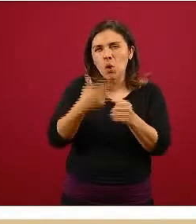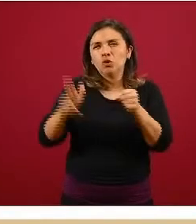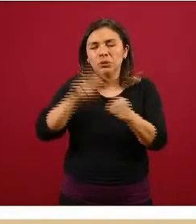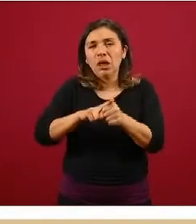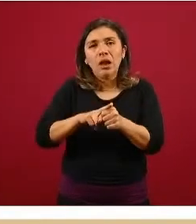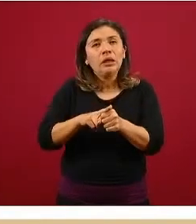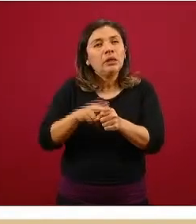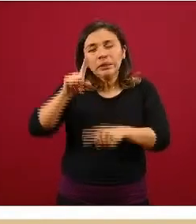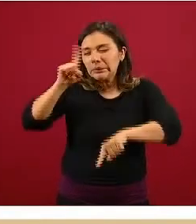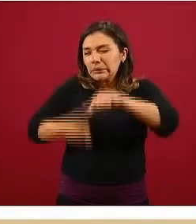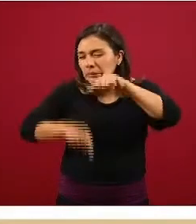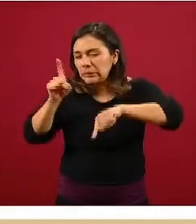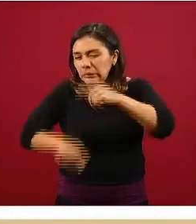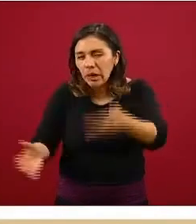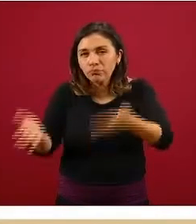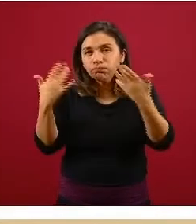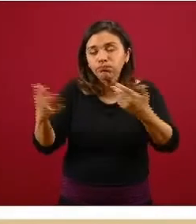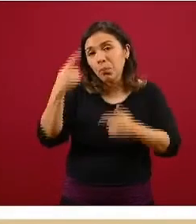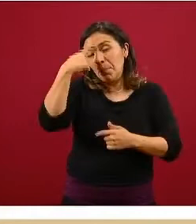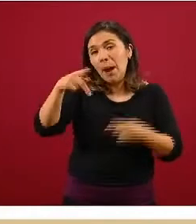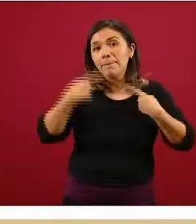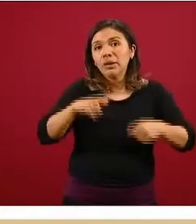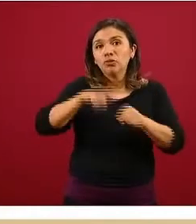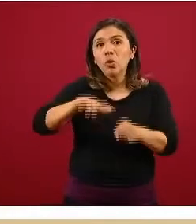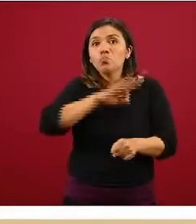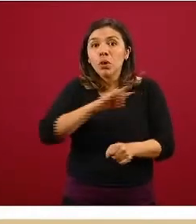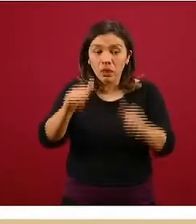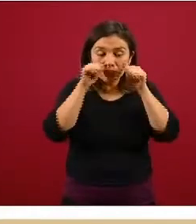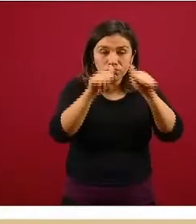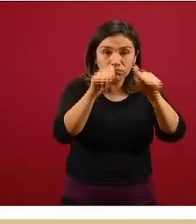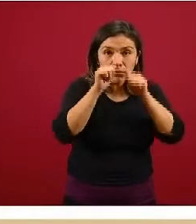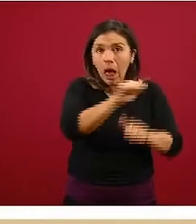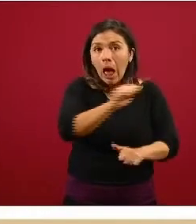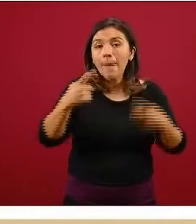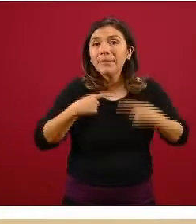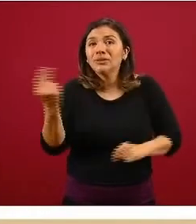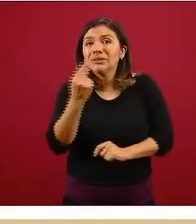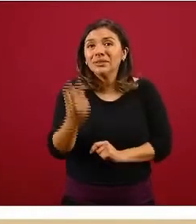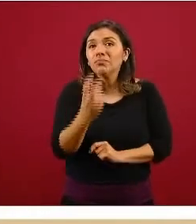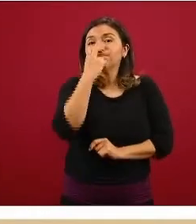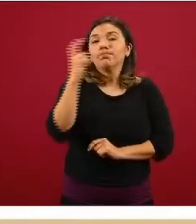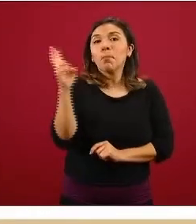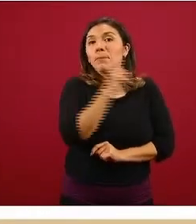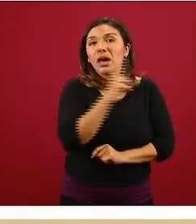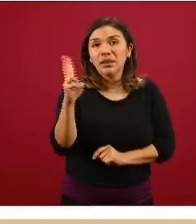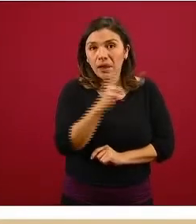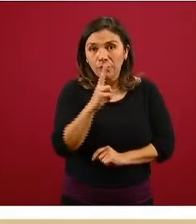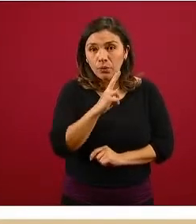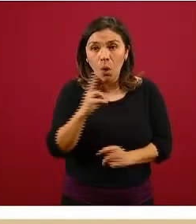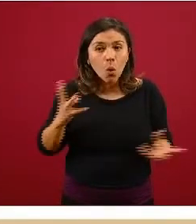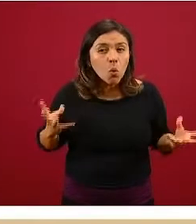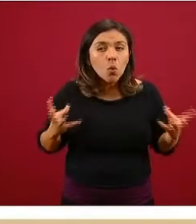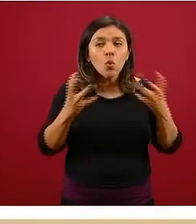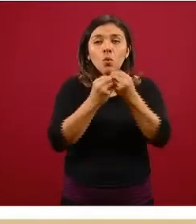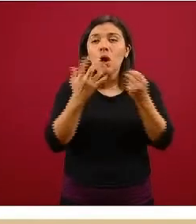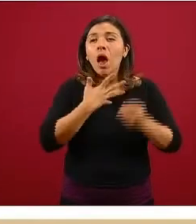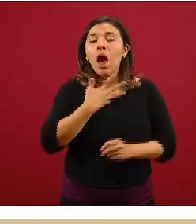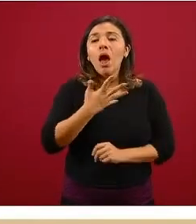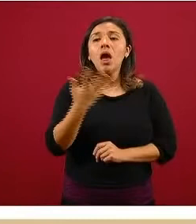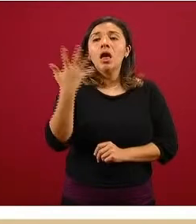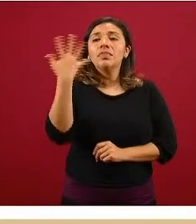los ventiladores y el personal listo para atender a la gente que requiere de ventilación mecánica. Tenemos un total de